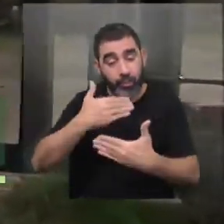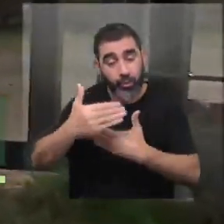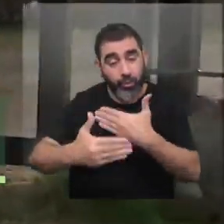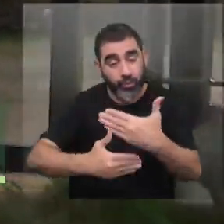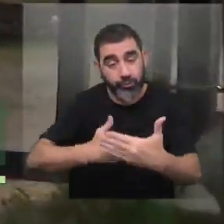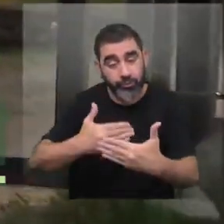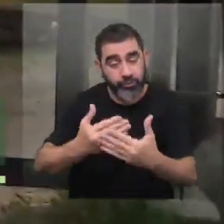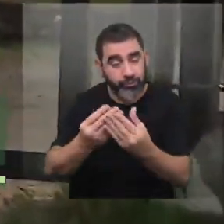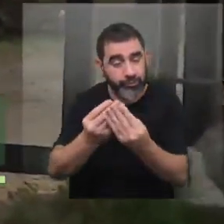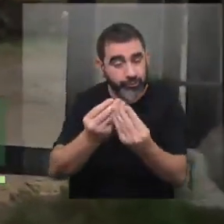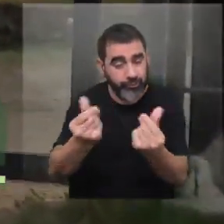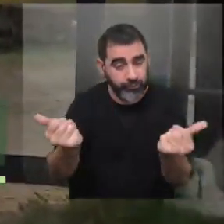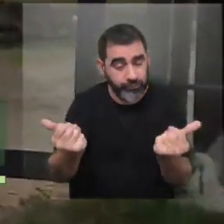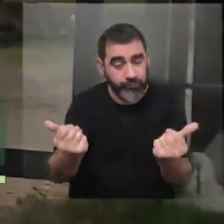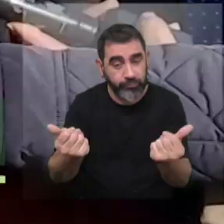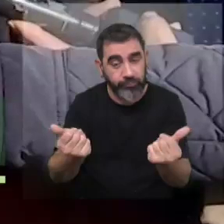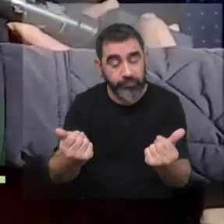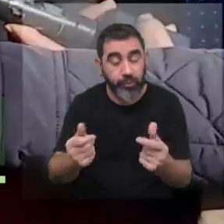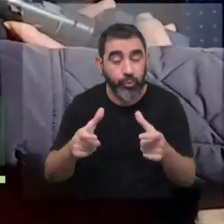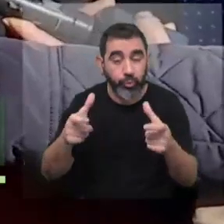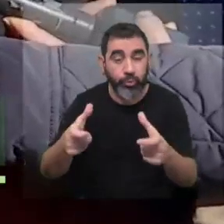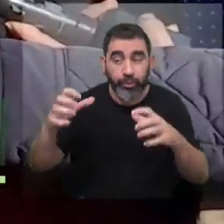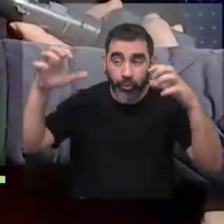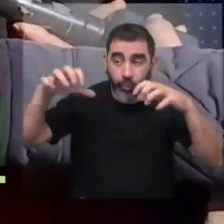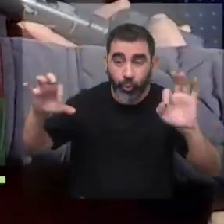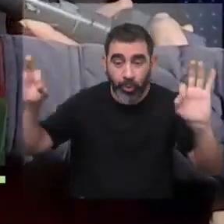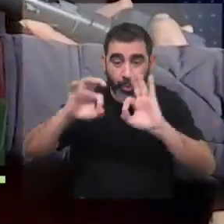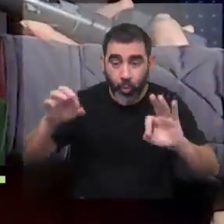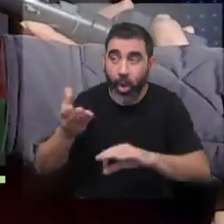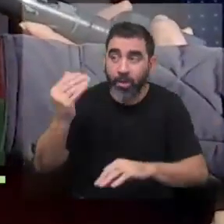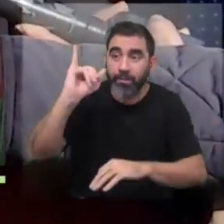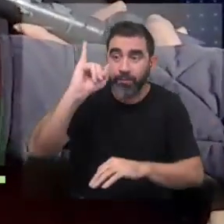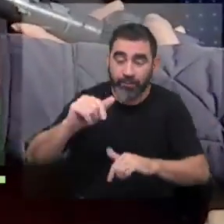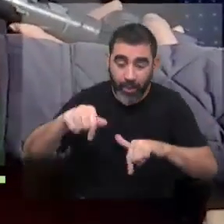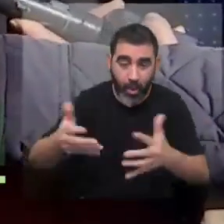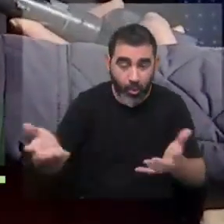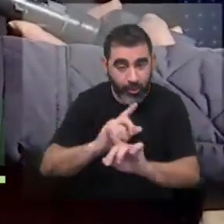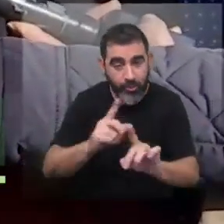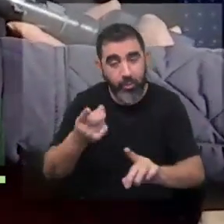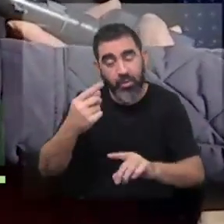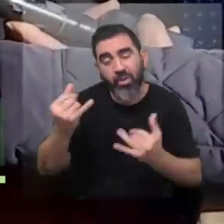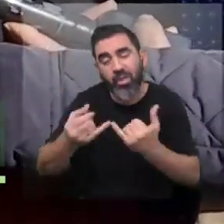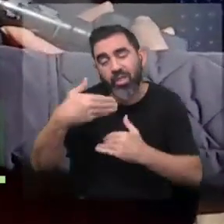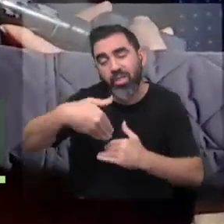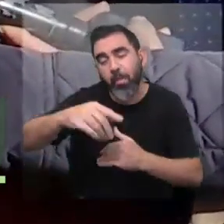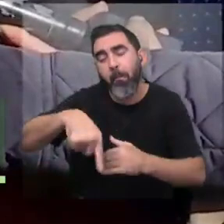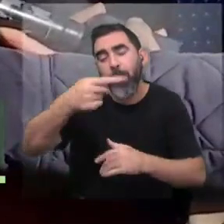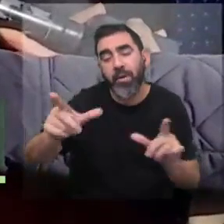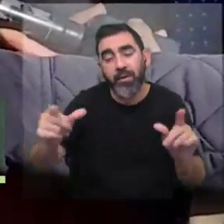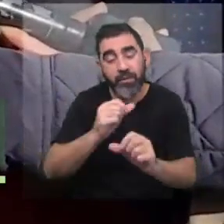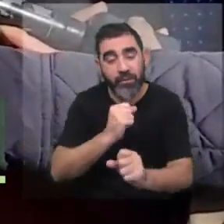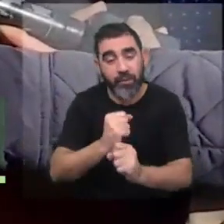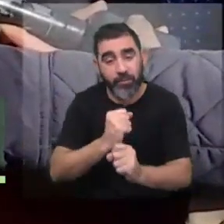de de degradación entonces La suerte es que ahora no hay lluvia como en Casos anteriores pero la idea es en el correr del día mañana poder terminar el